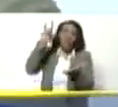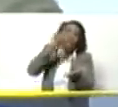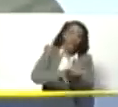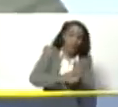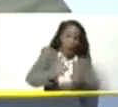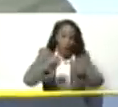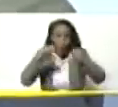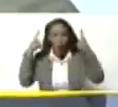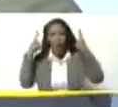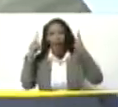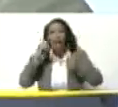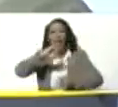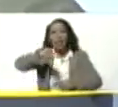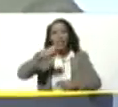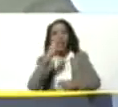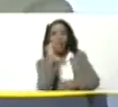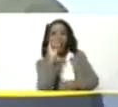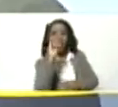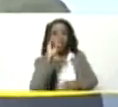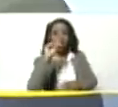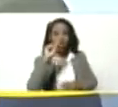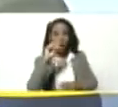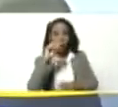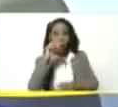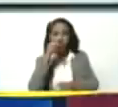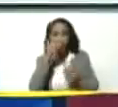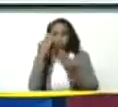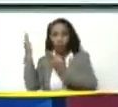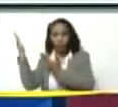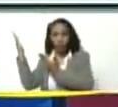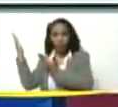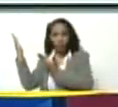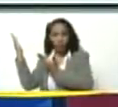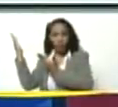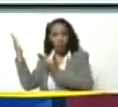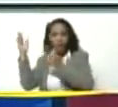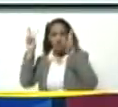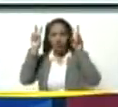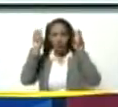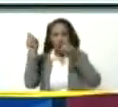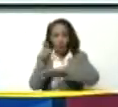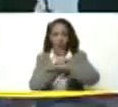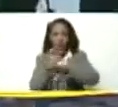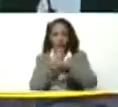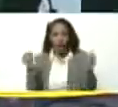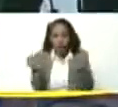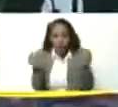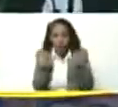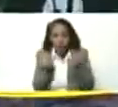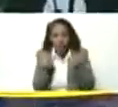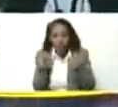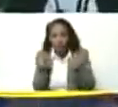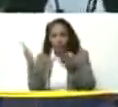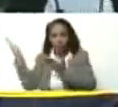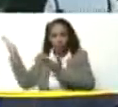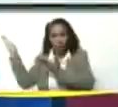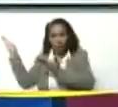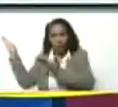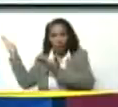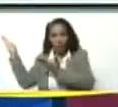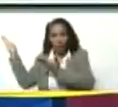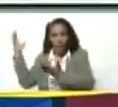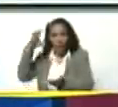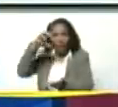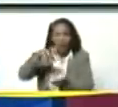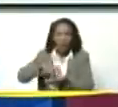Guaira Jason Guzmán, flamante nuevo gobernador de Mérida. Y del estado